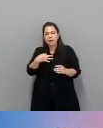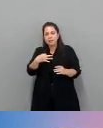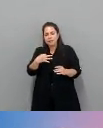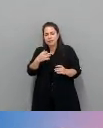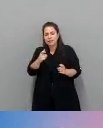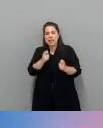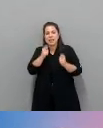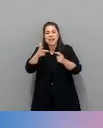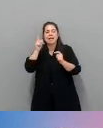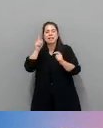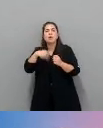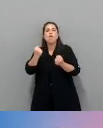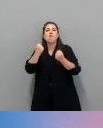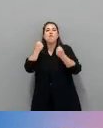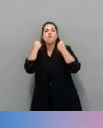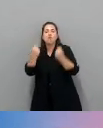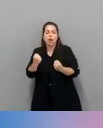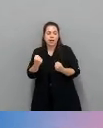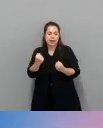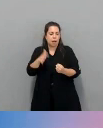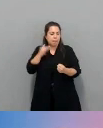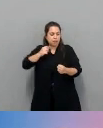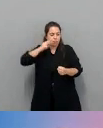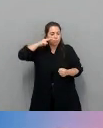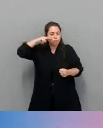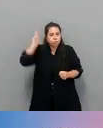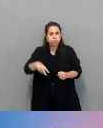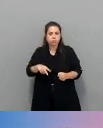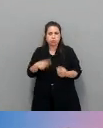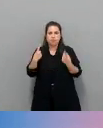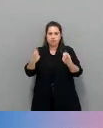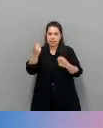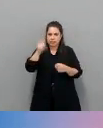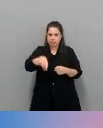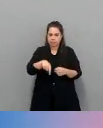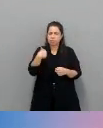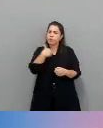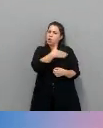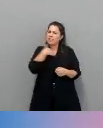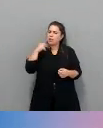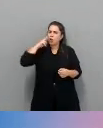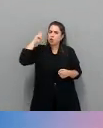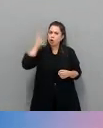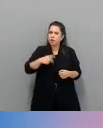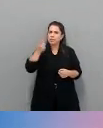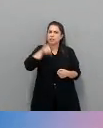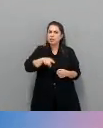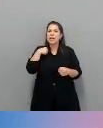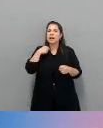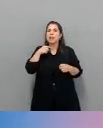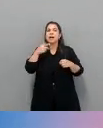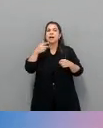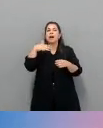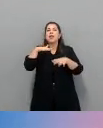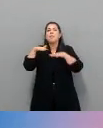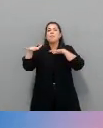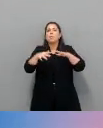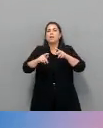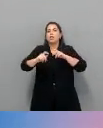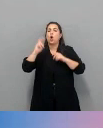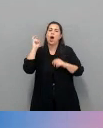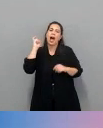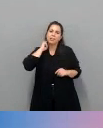esa fortaleza, ese reconocimiento. Y yo aquí quiero dar ese reconocimiento al movimiento ASPACE, al movimiento